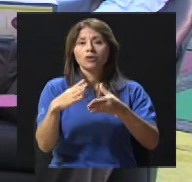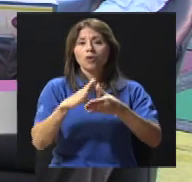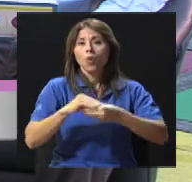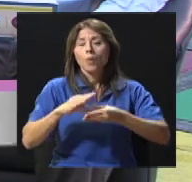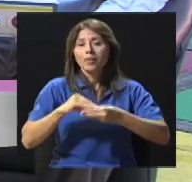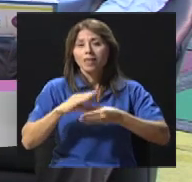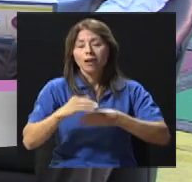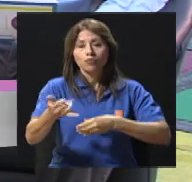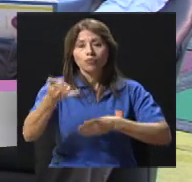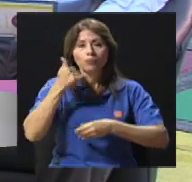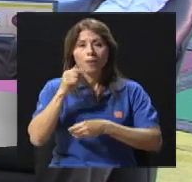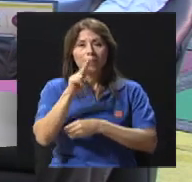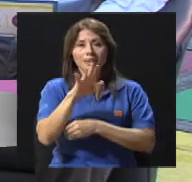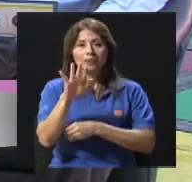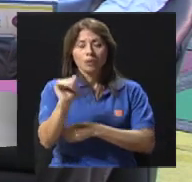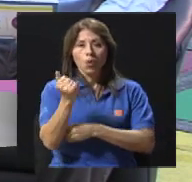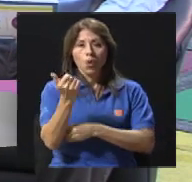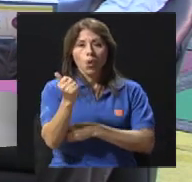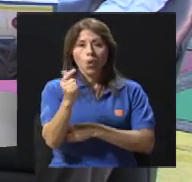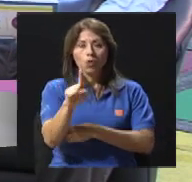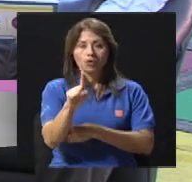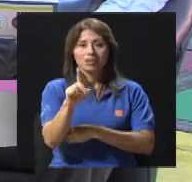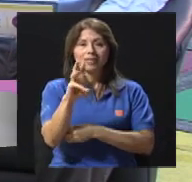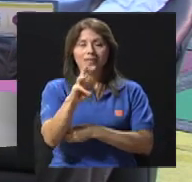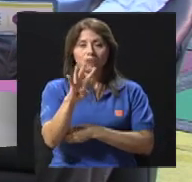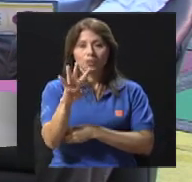comentarios al teléfono